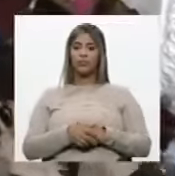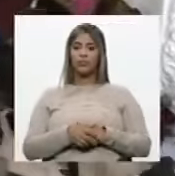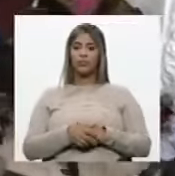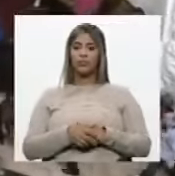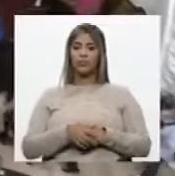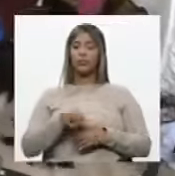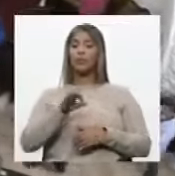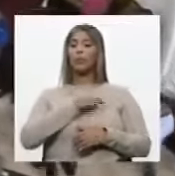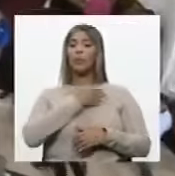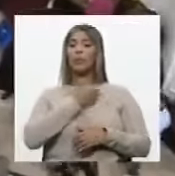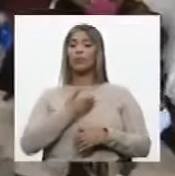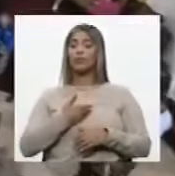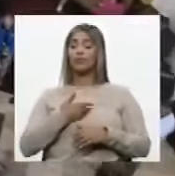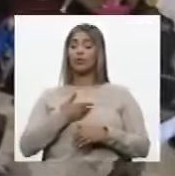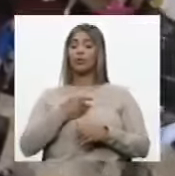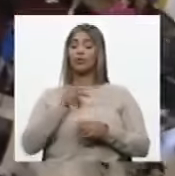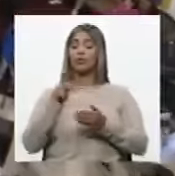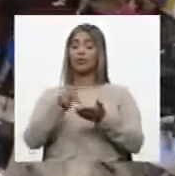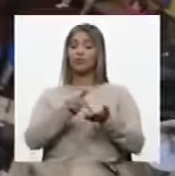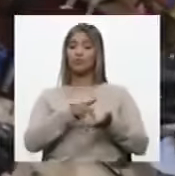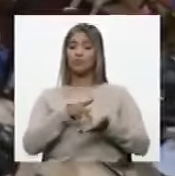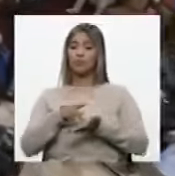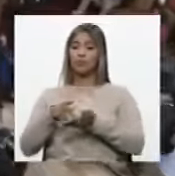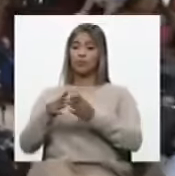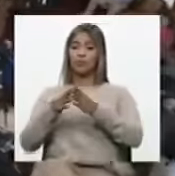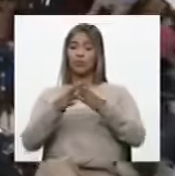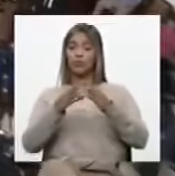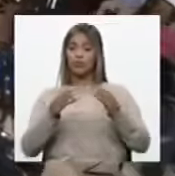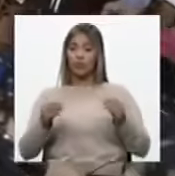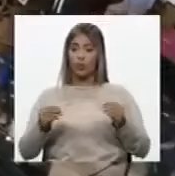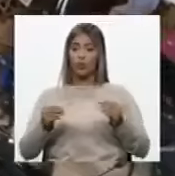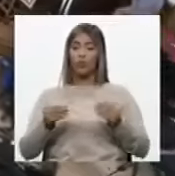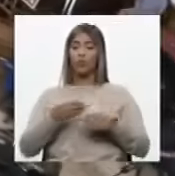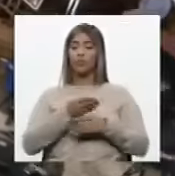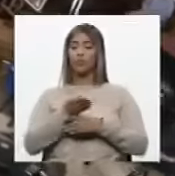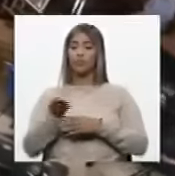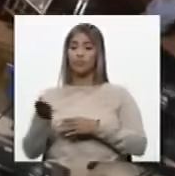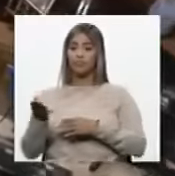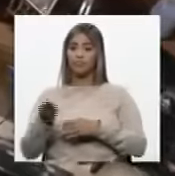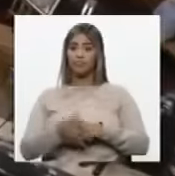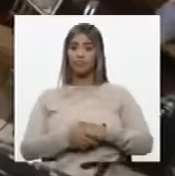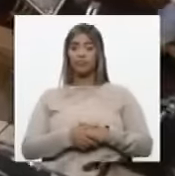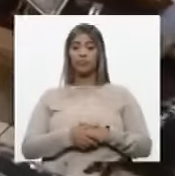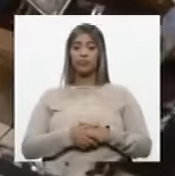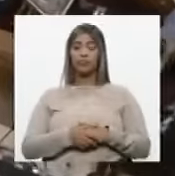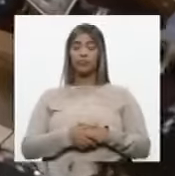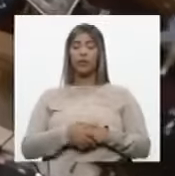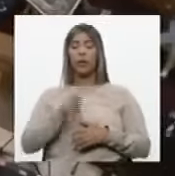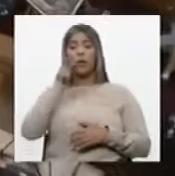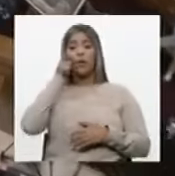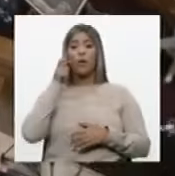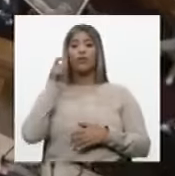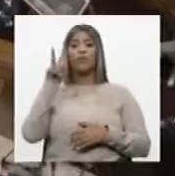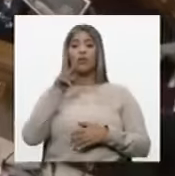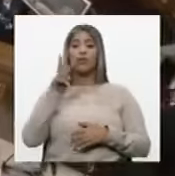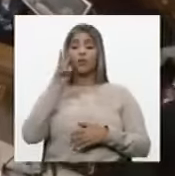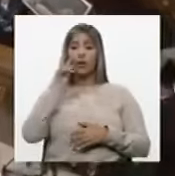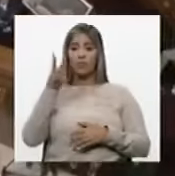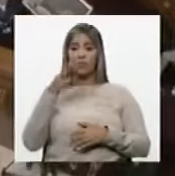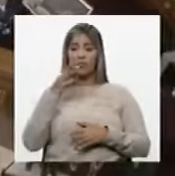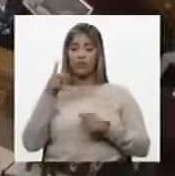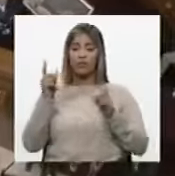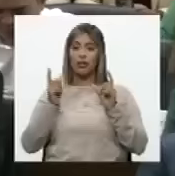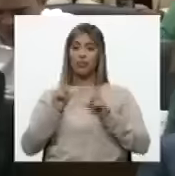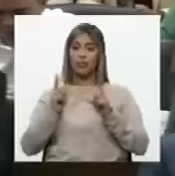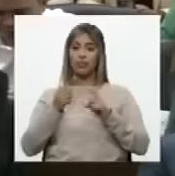Señor presidente, junta directiva, compañeros, compañeras, diputados, diputadas, pueblo de Venezuela que nos ve por los medios de